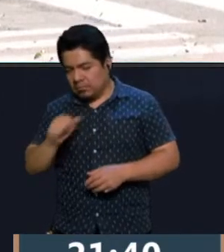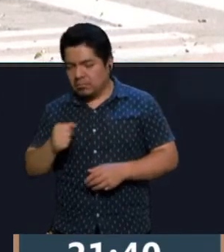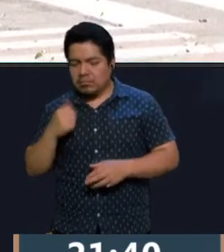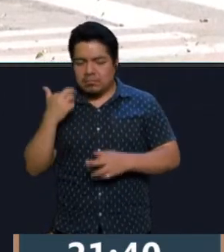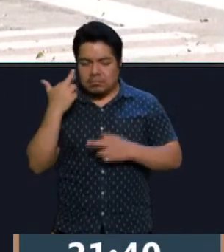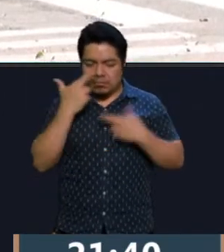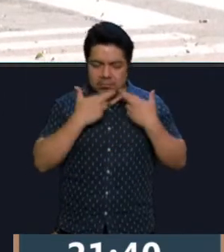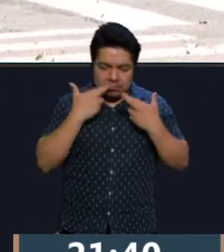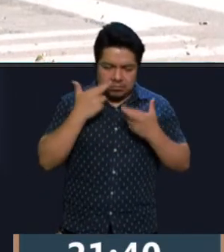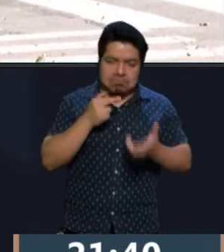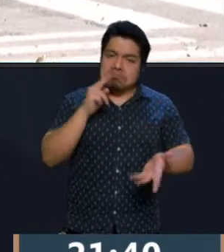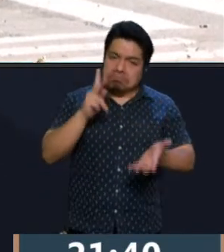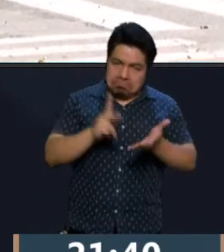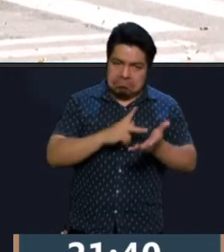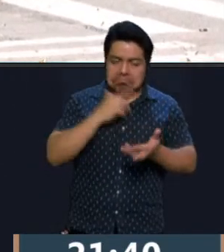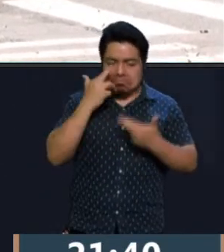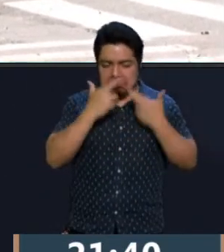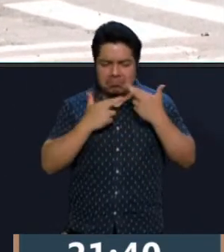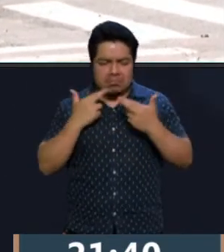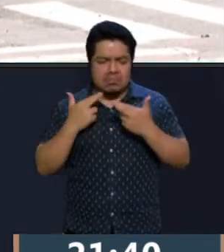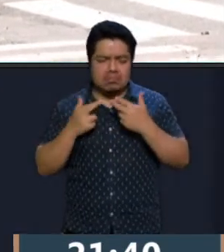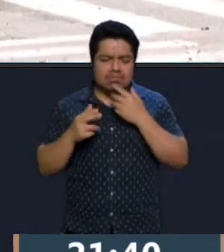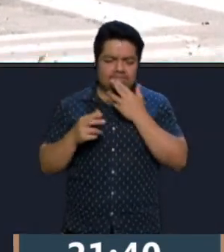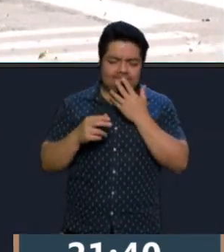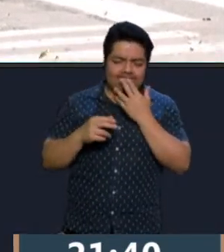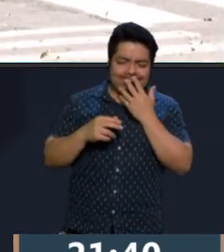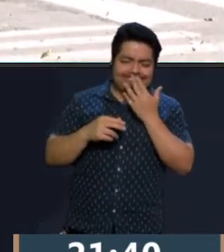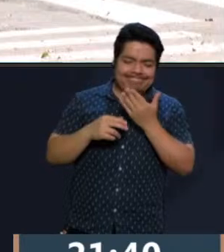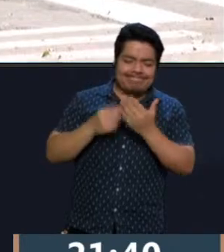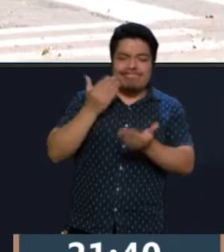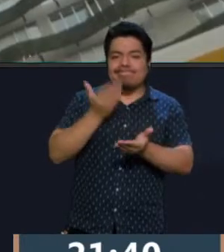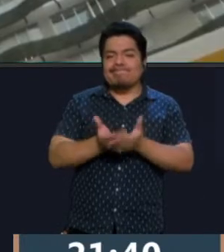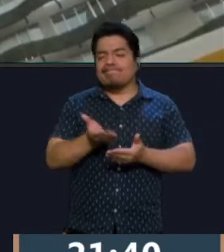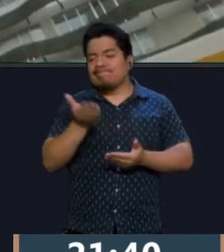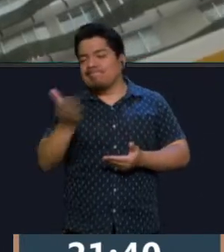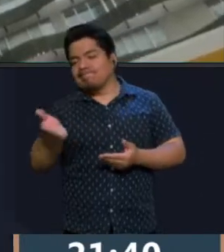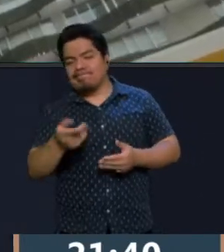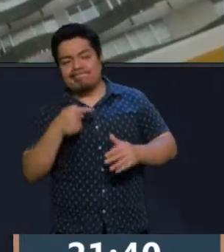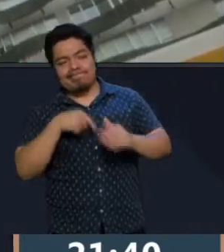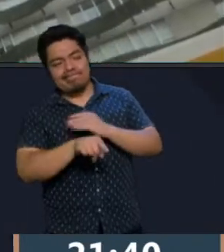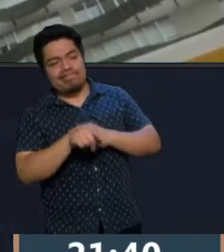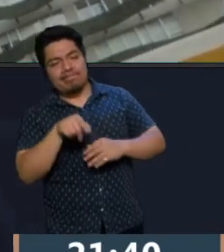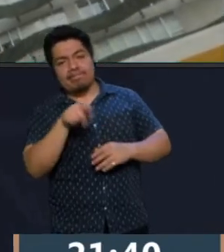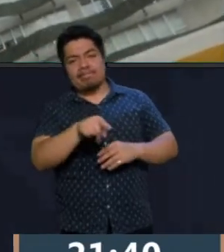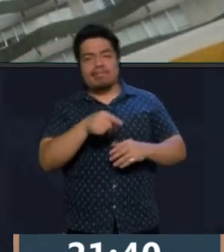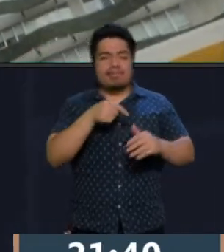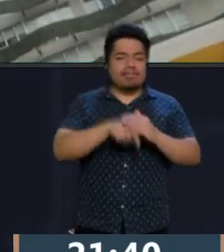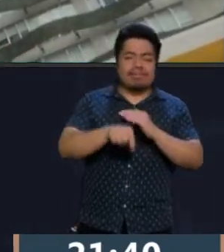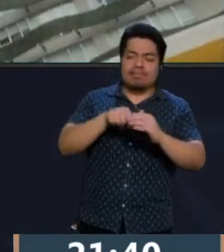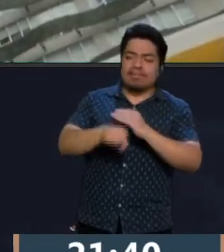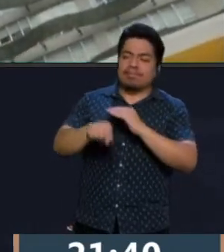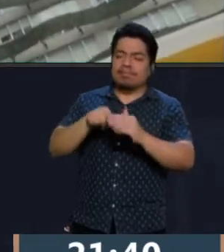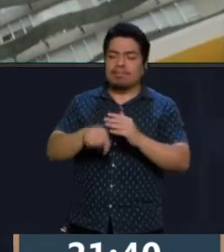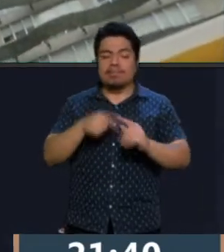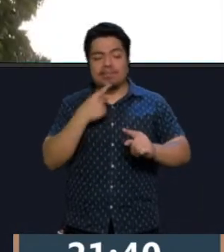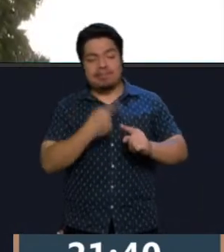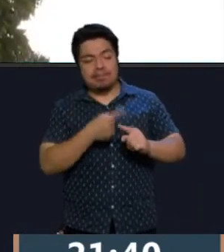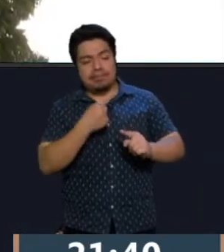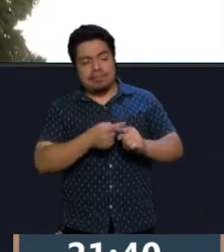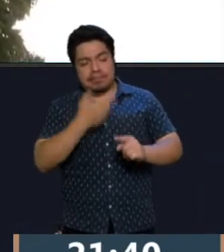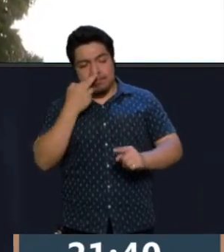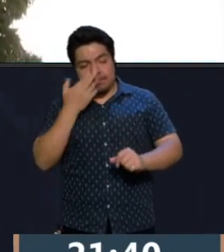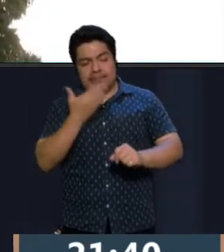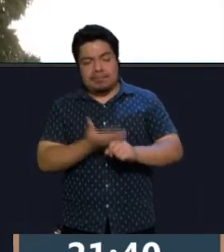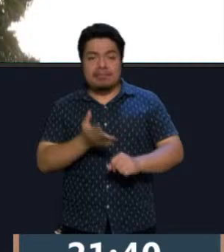un segundo peritaje, se tomó la determinación de presentar un conjunto de denuncias penales contra quien resulte responsable ante